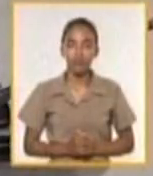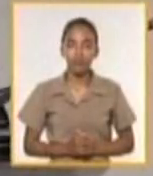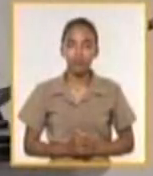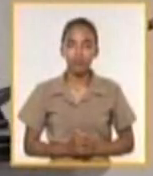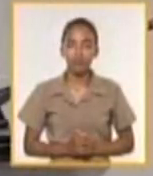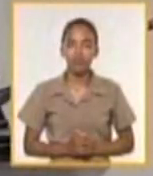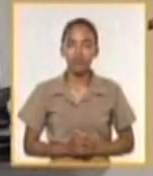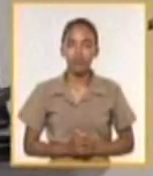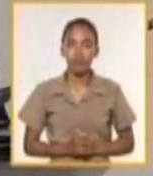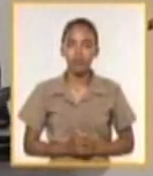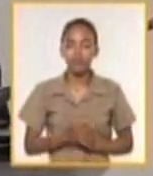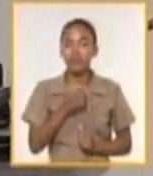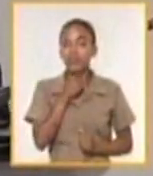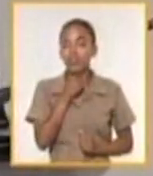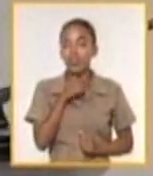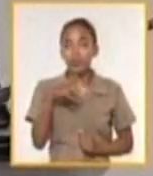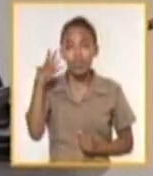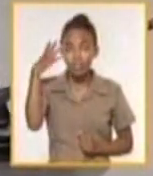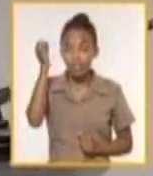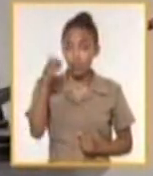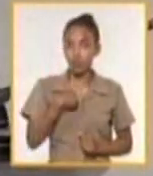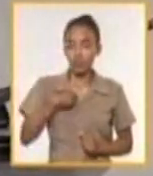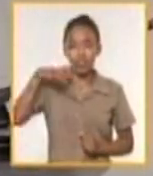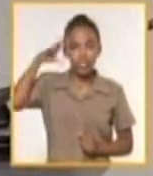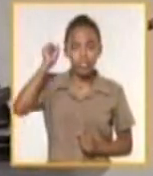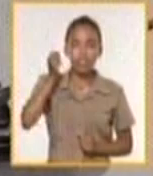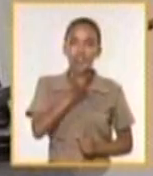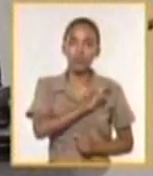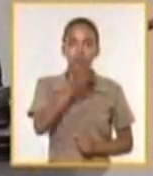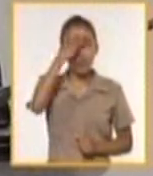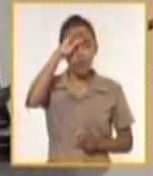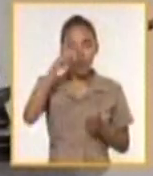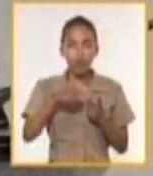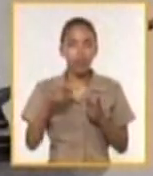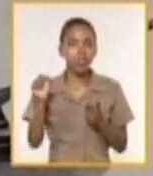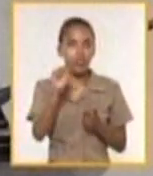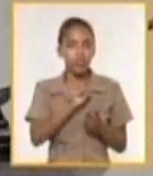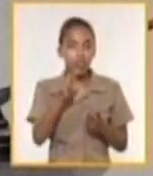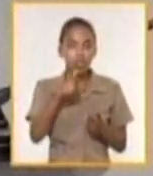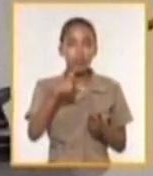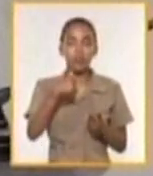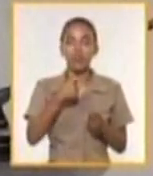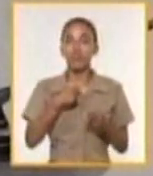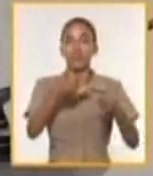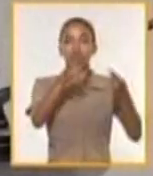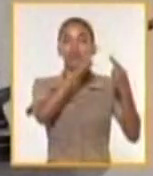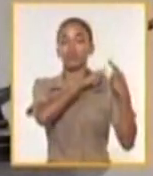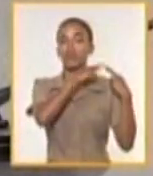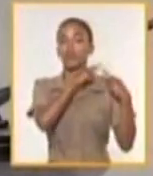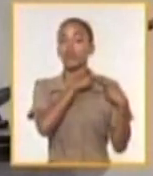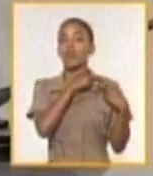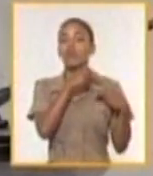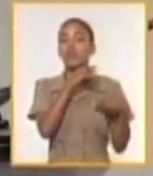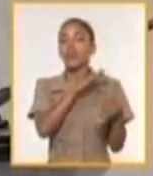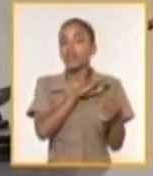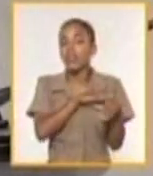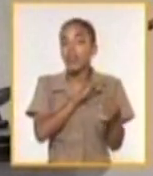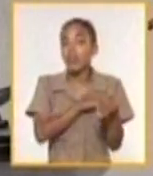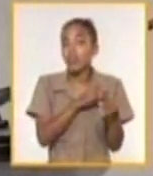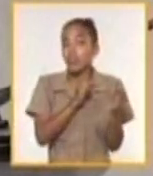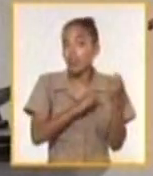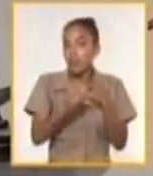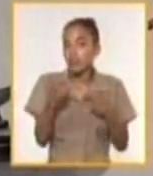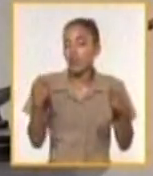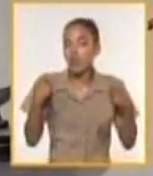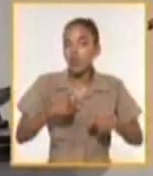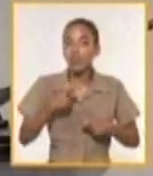Si entendí la Revolución cubana, el socialismo y tomé partido por las causas justas, fue porque he aspirado siempre a